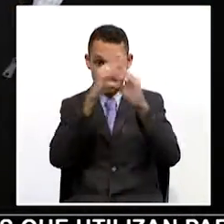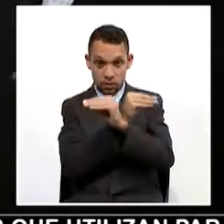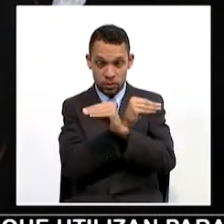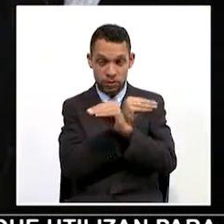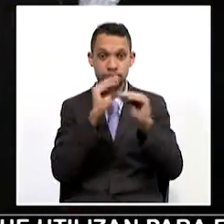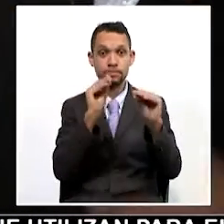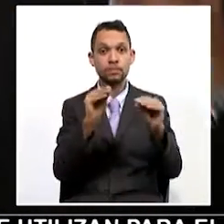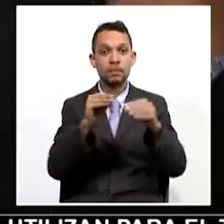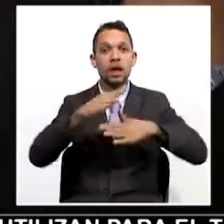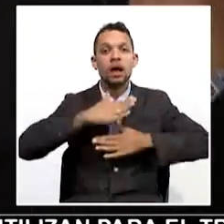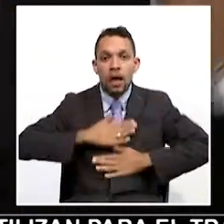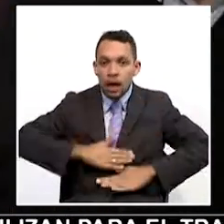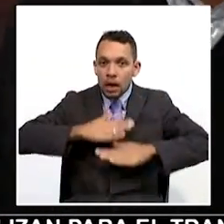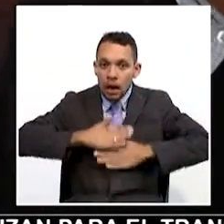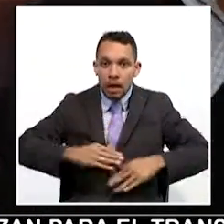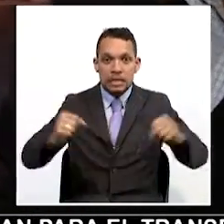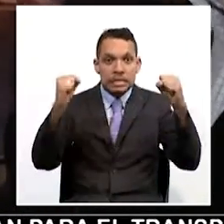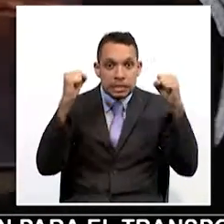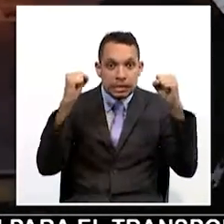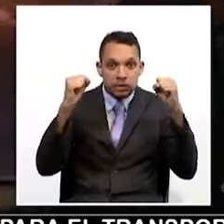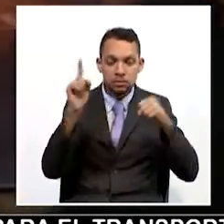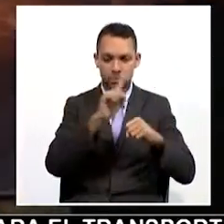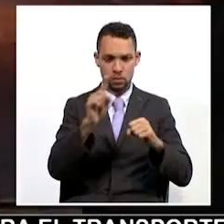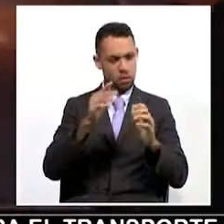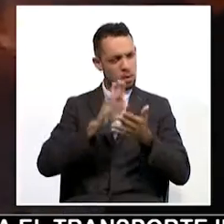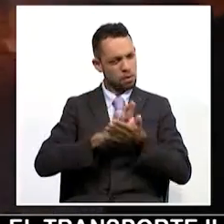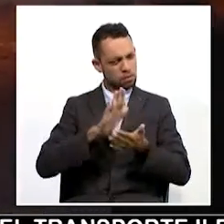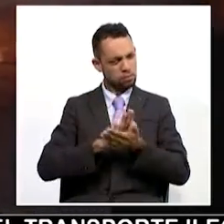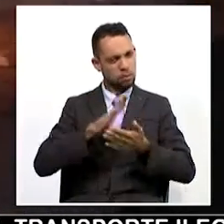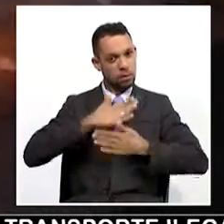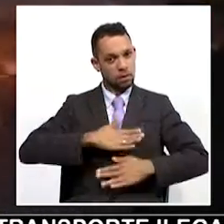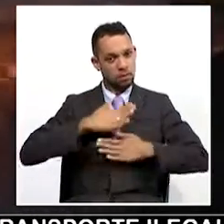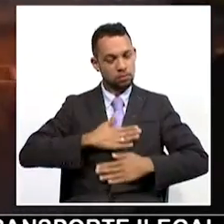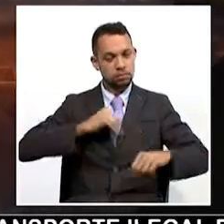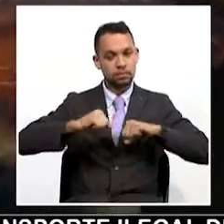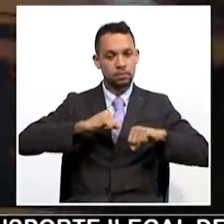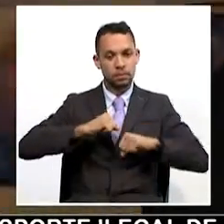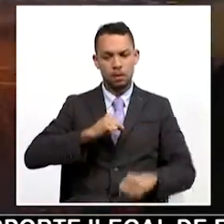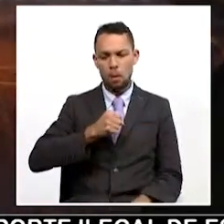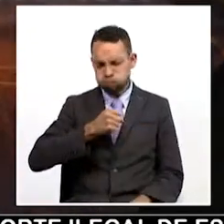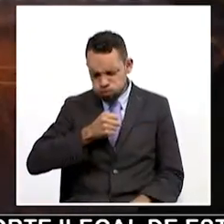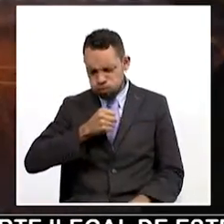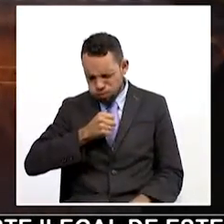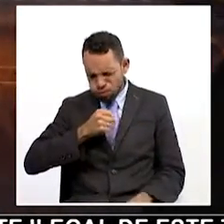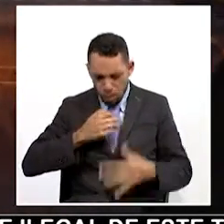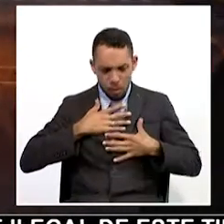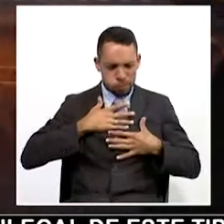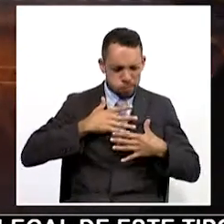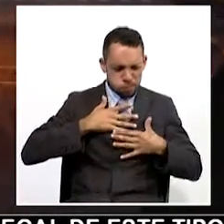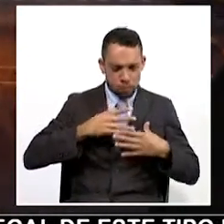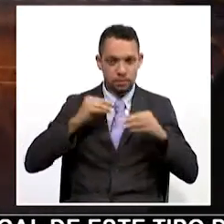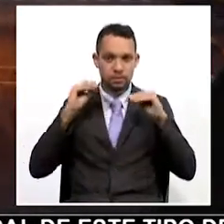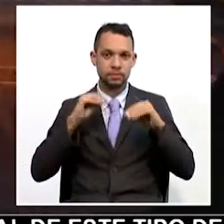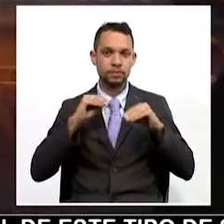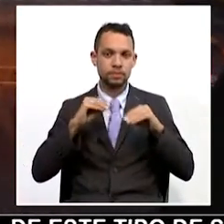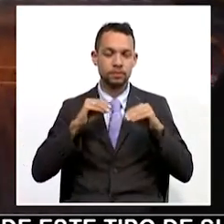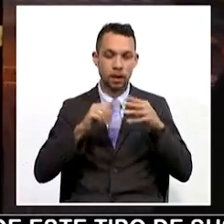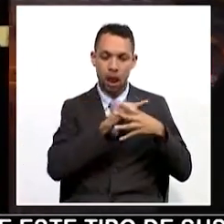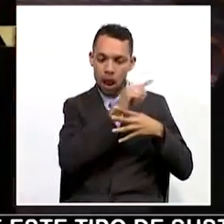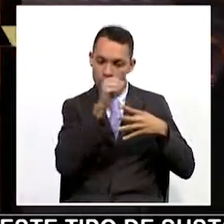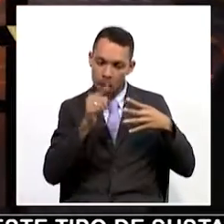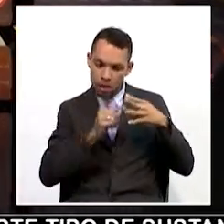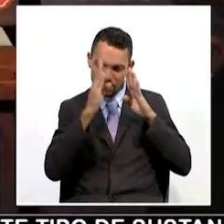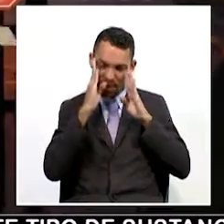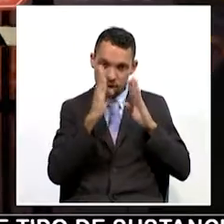tranquilidad a la comunidad de Manizales. Tenemos casos de tuberculosis, pero Tenemos todos los años casos de tuberculosis,